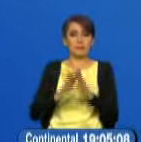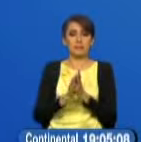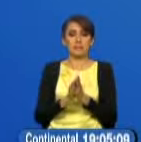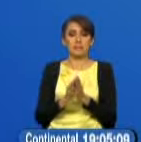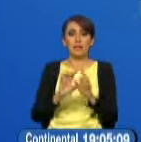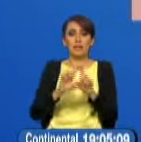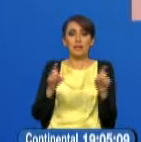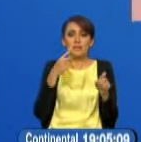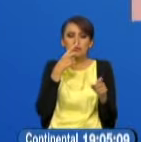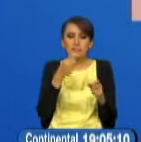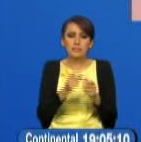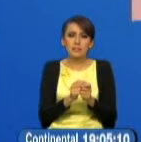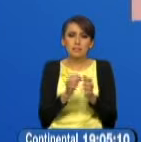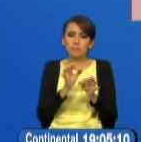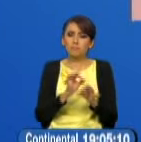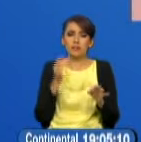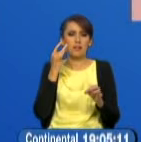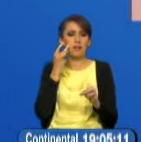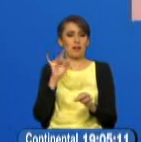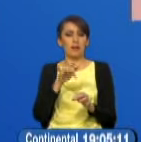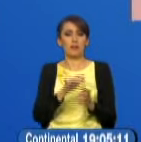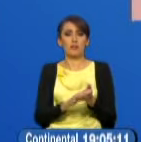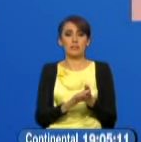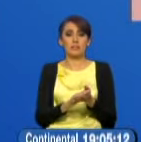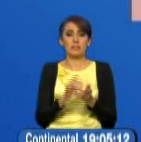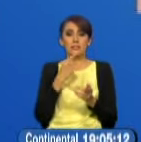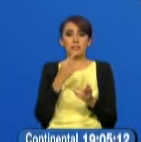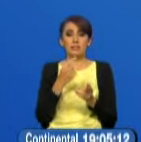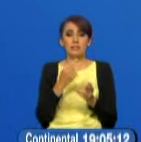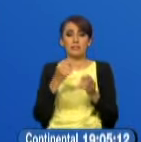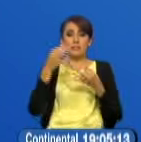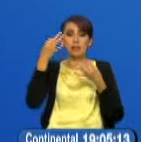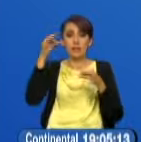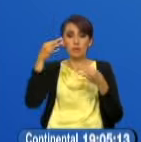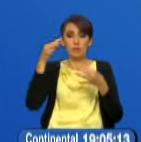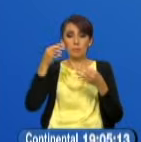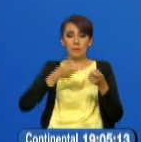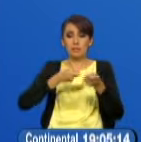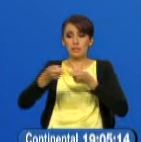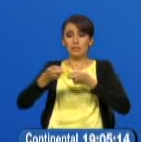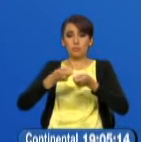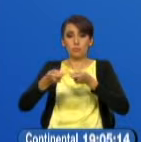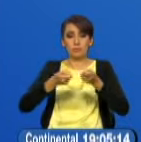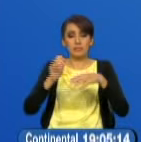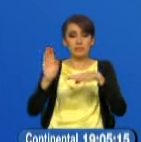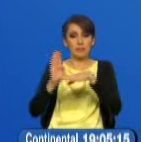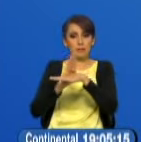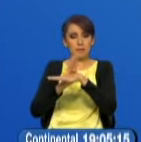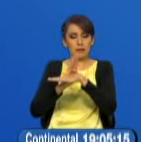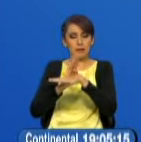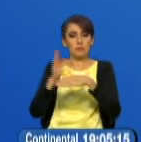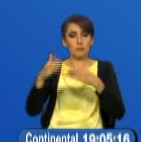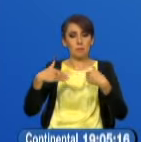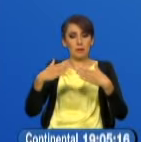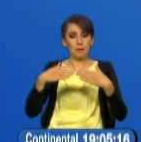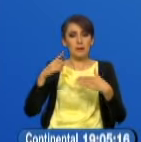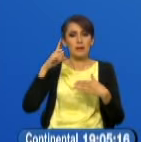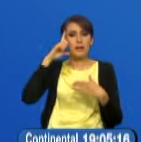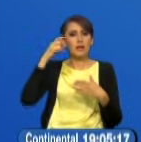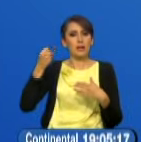Lo curioso de esto, revela Página 12, es que de acuerdo a documentos de la Superintendencia de Bancos de Panamá, Guillermo Lasso aparece